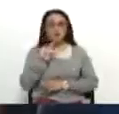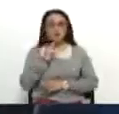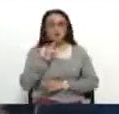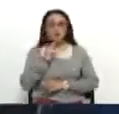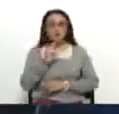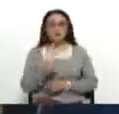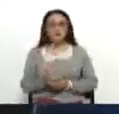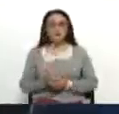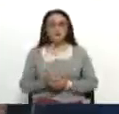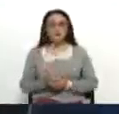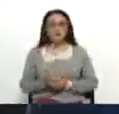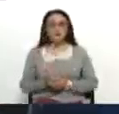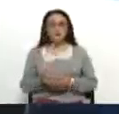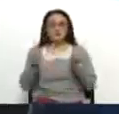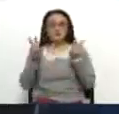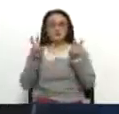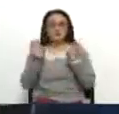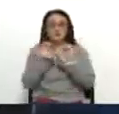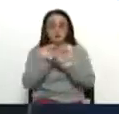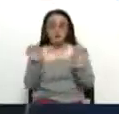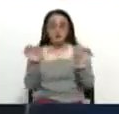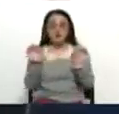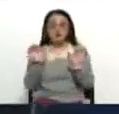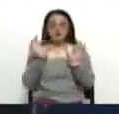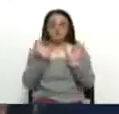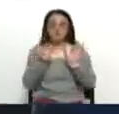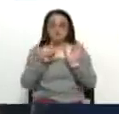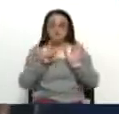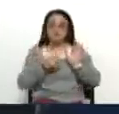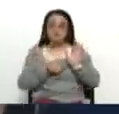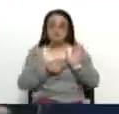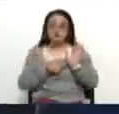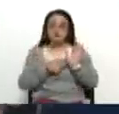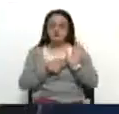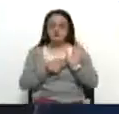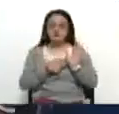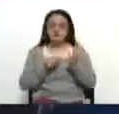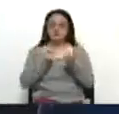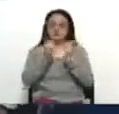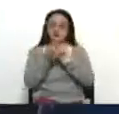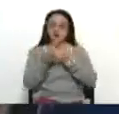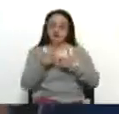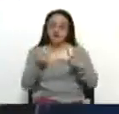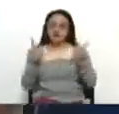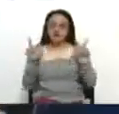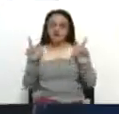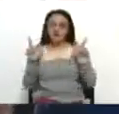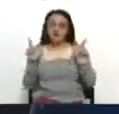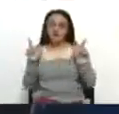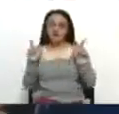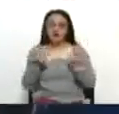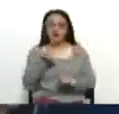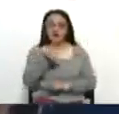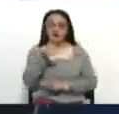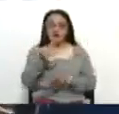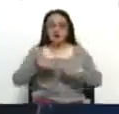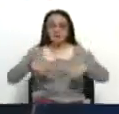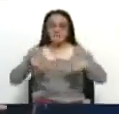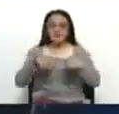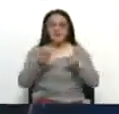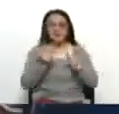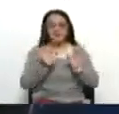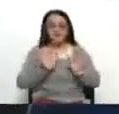que en materia educativa logró consolidar una educación transformadora, liberadora para cada espacio, consolidando